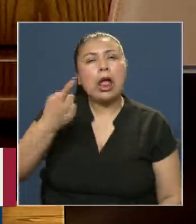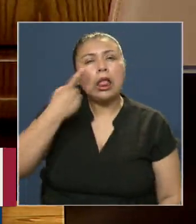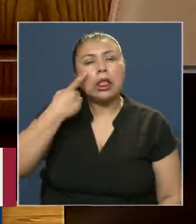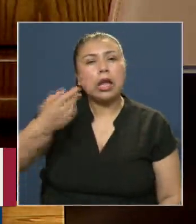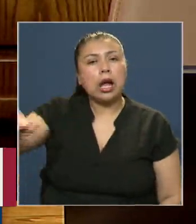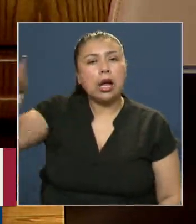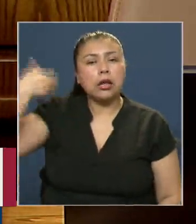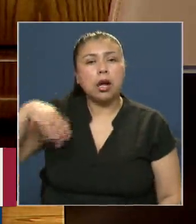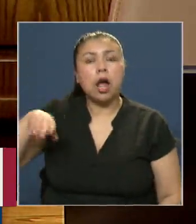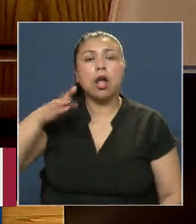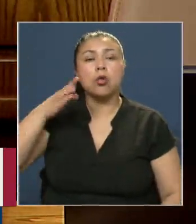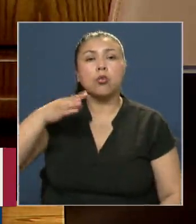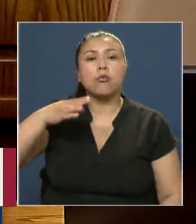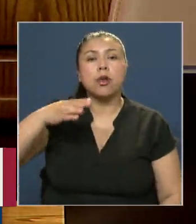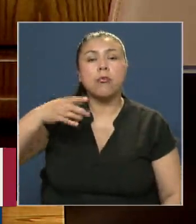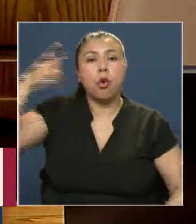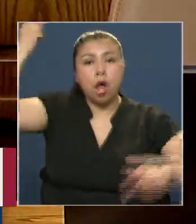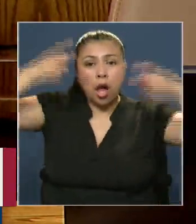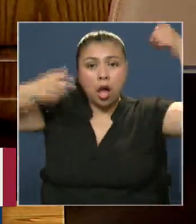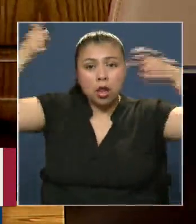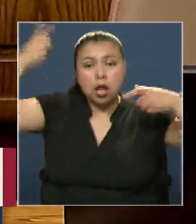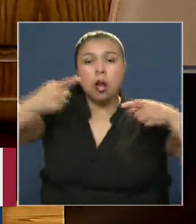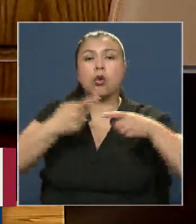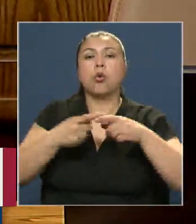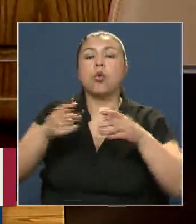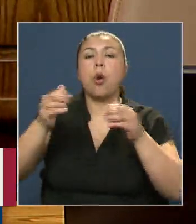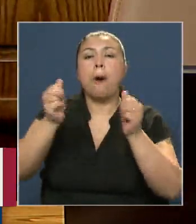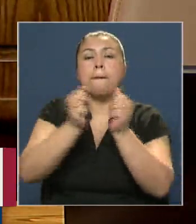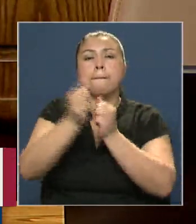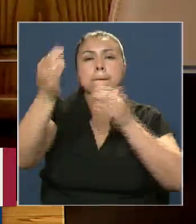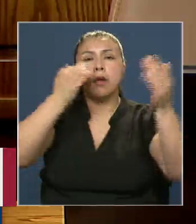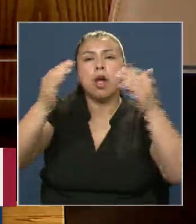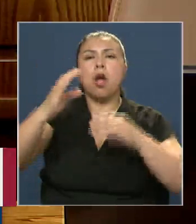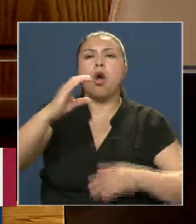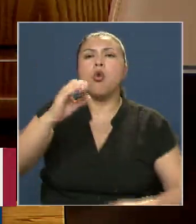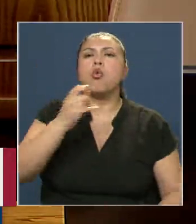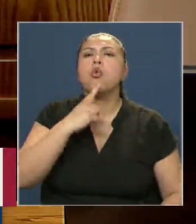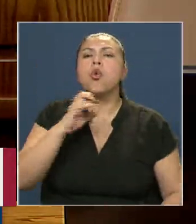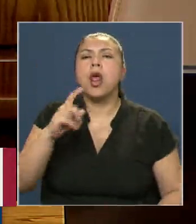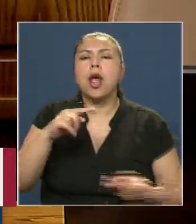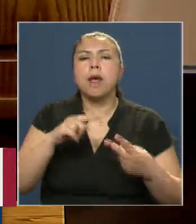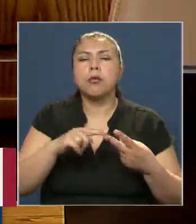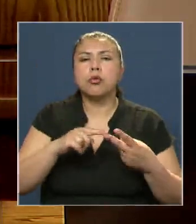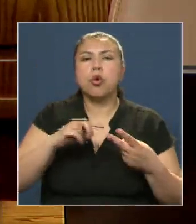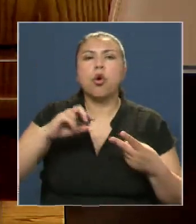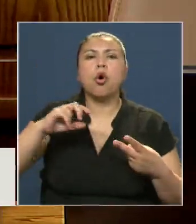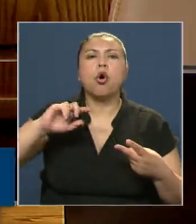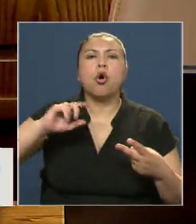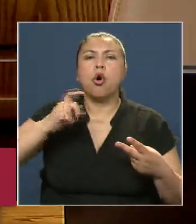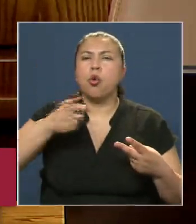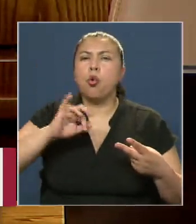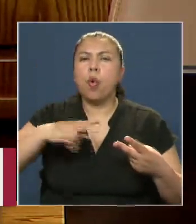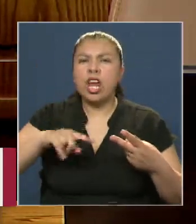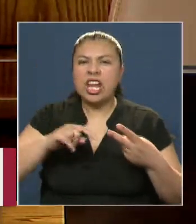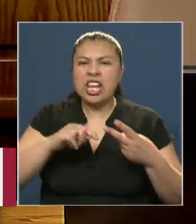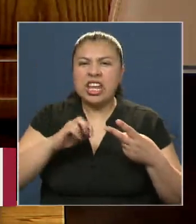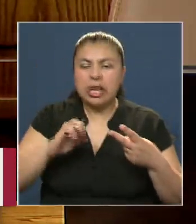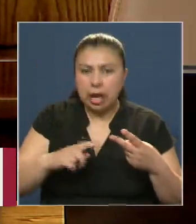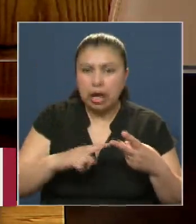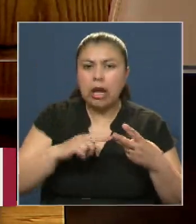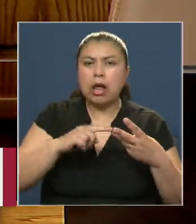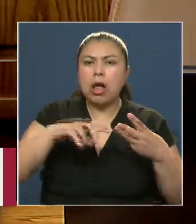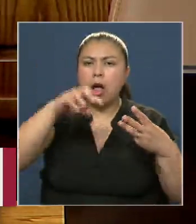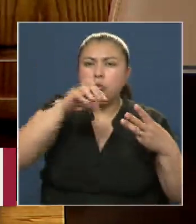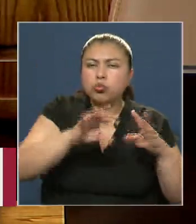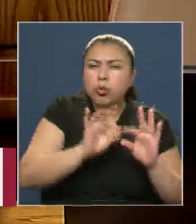estuvimos en Talca junto a unos vecinos de Curepto, de Gualañé, del sector de Contantúa específicamente.